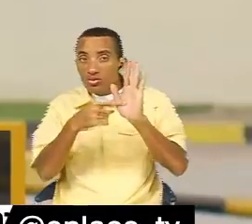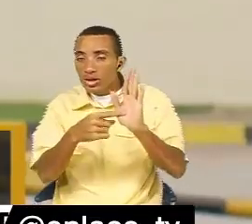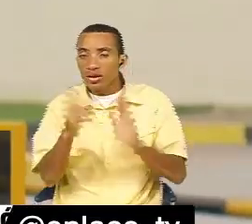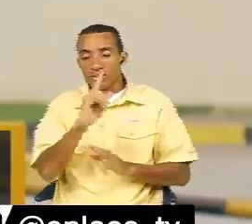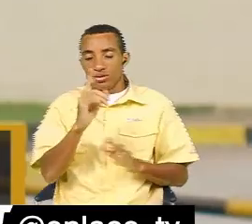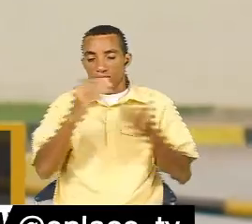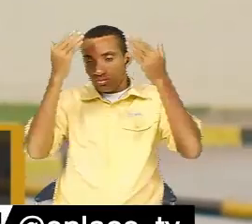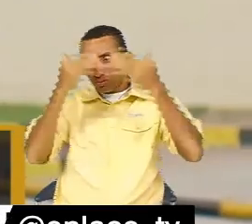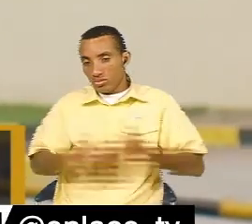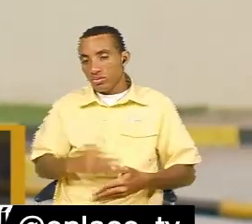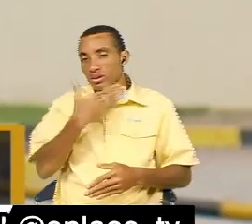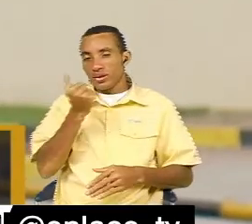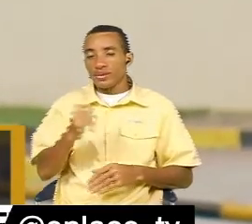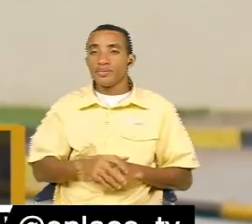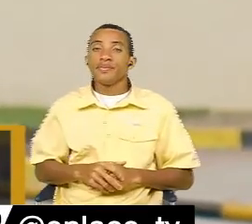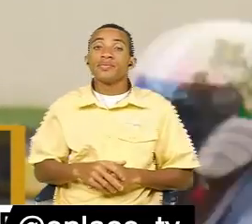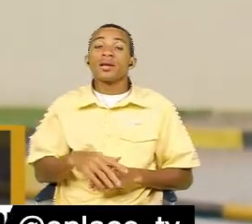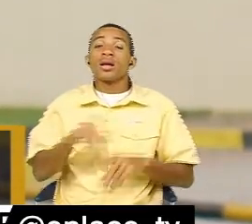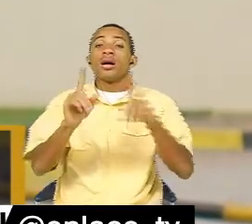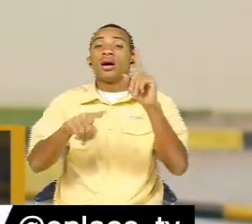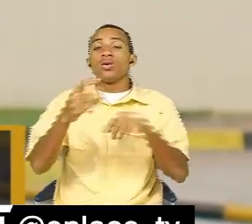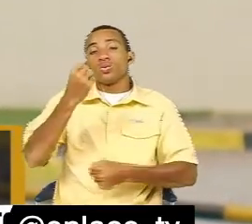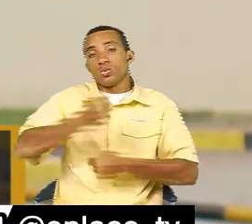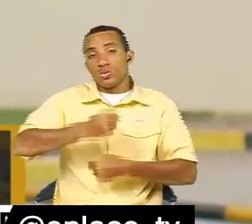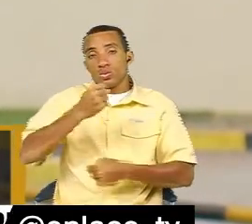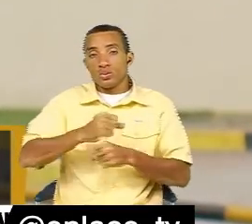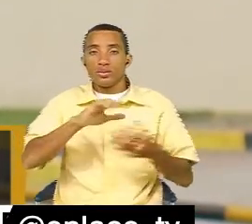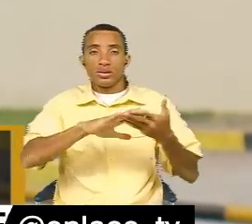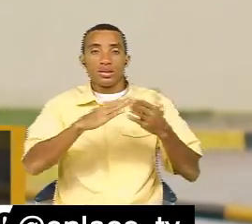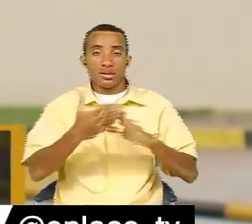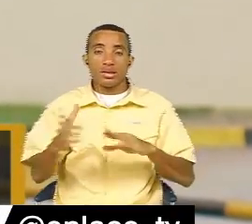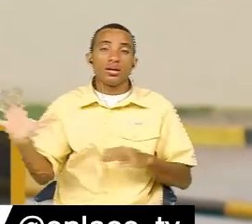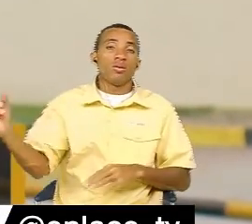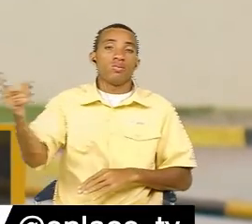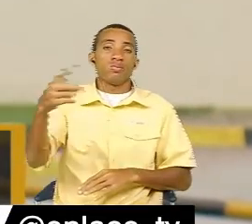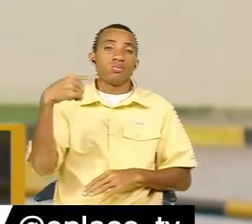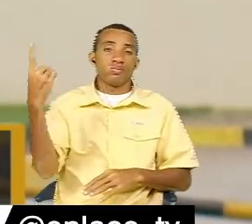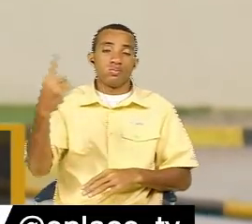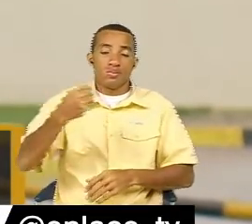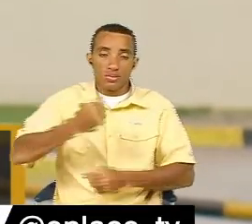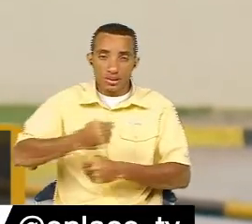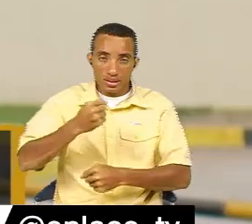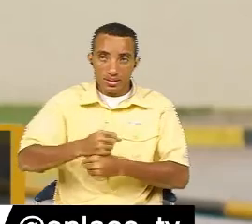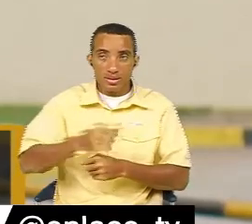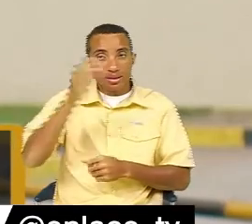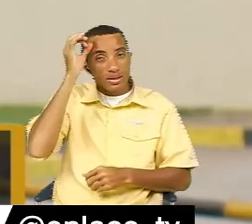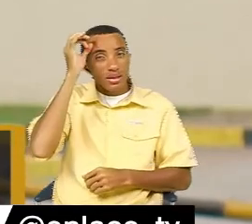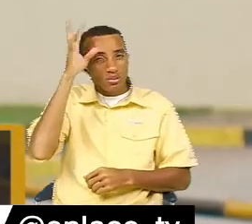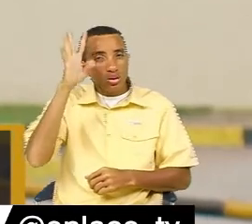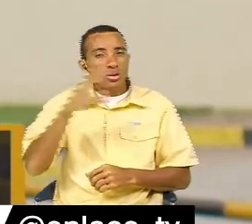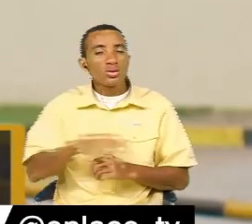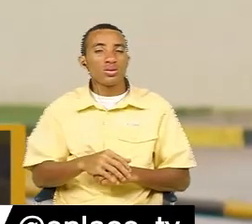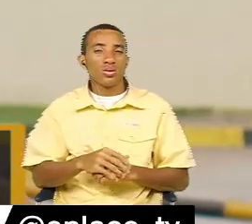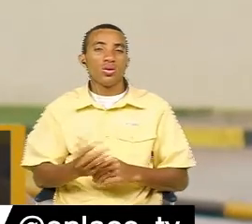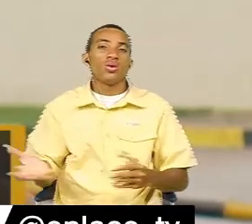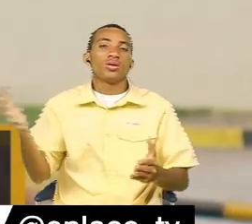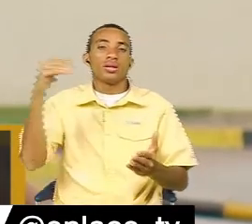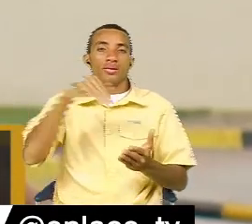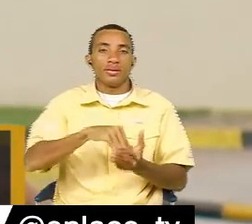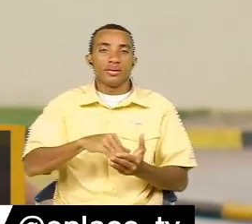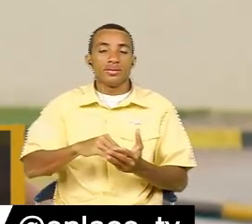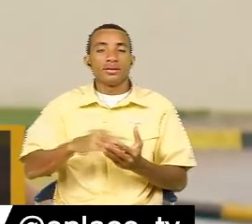hecho preocupante para los trabajadores y preocupante para la comunidad en general. Como quiera que pudiéramos estar frente a una reactivación de este tipo